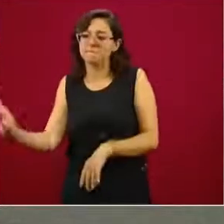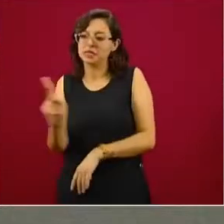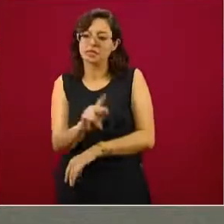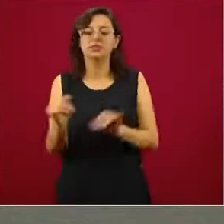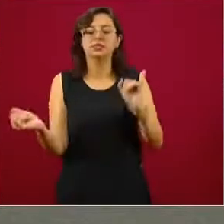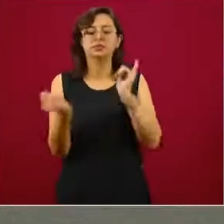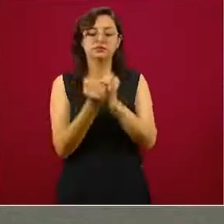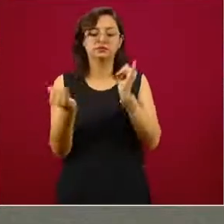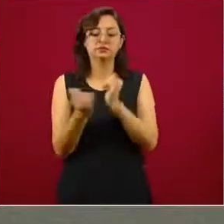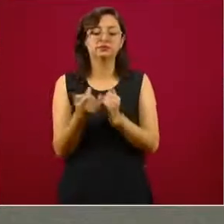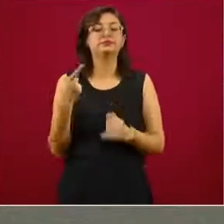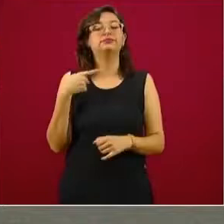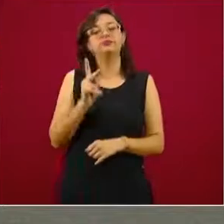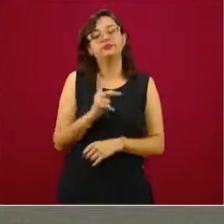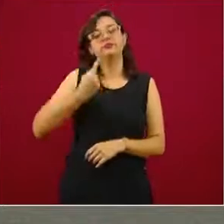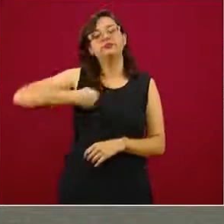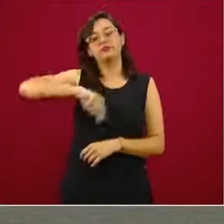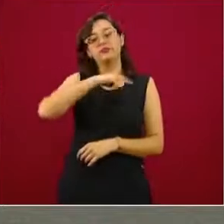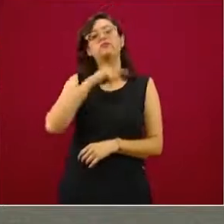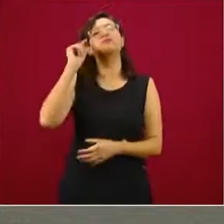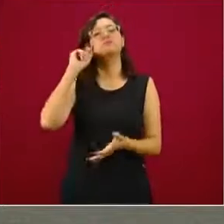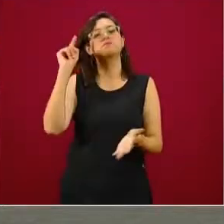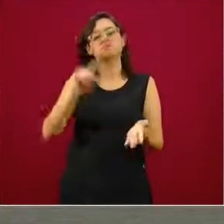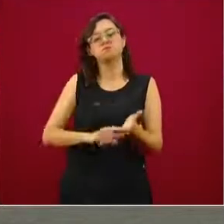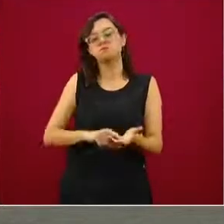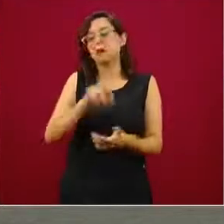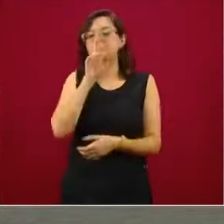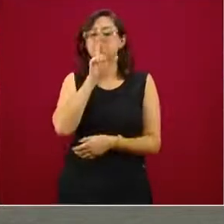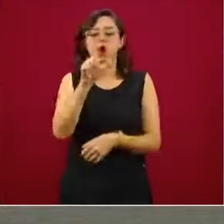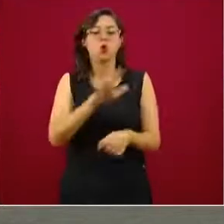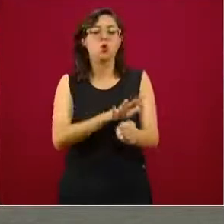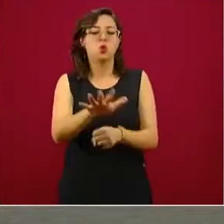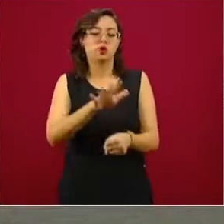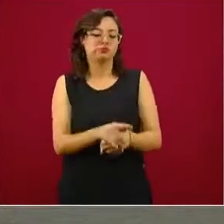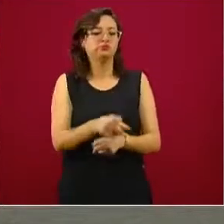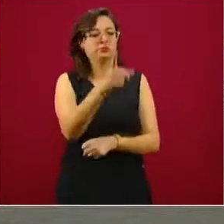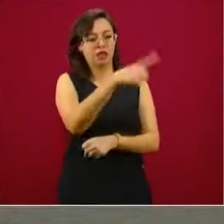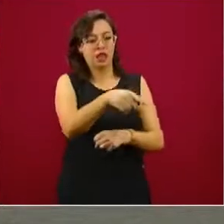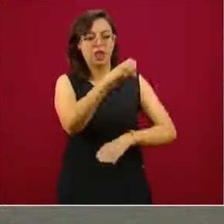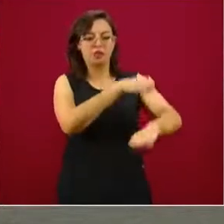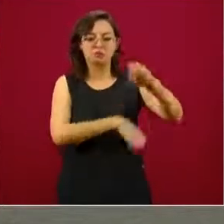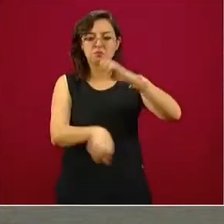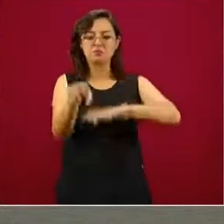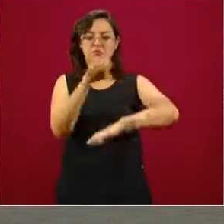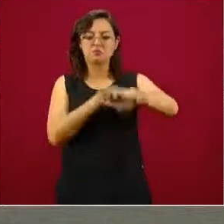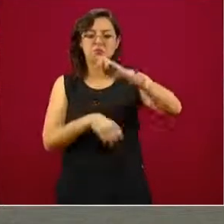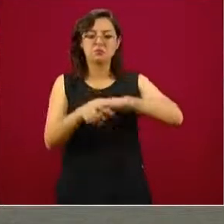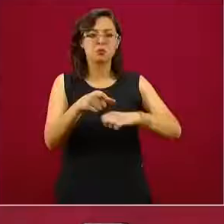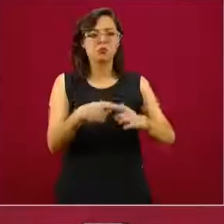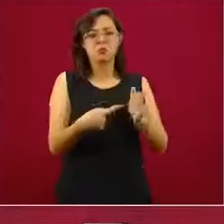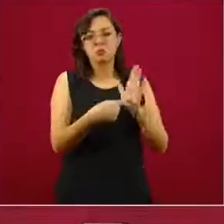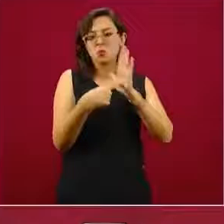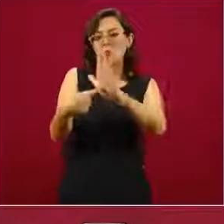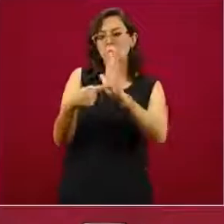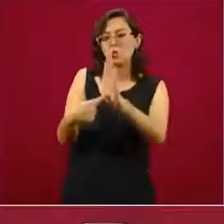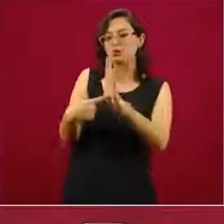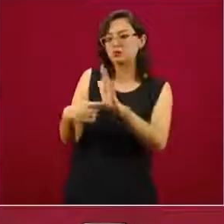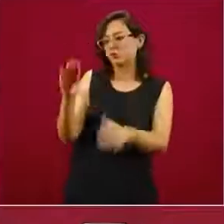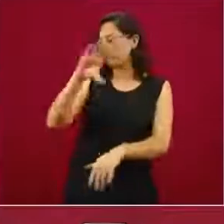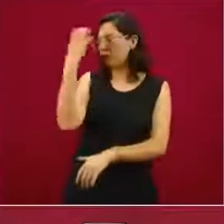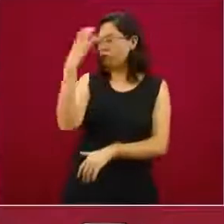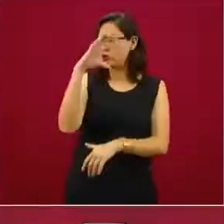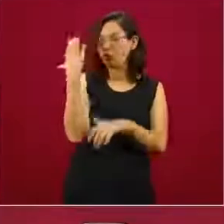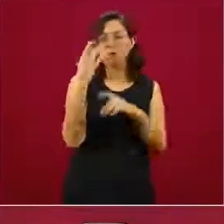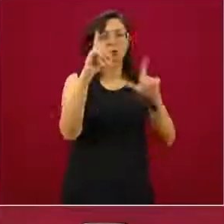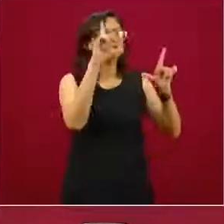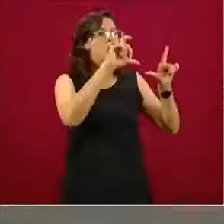creemos que lo mejor, y además así ha estado ocurriendo, es que las propias empresas envían evidencia muchas veces, como estas que vimos, que